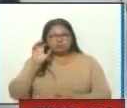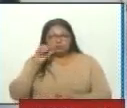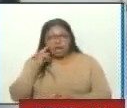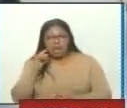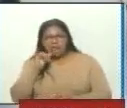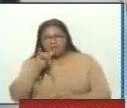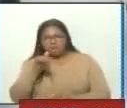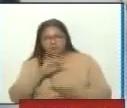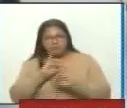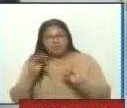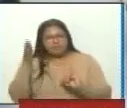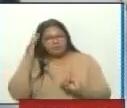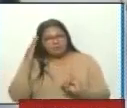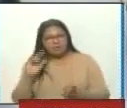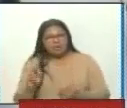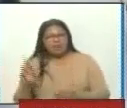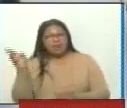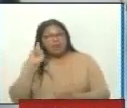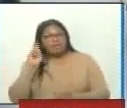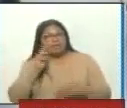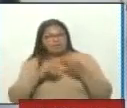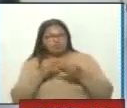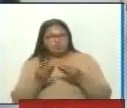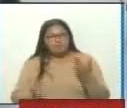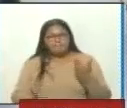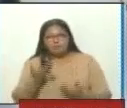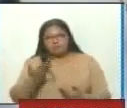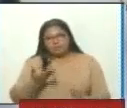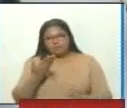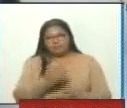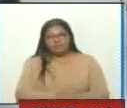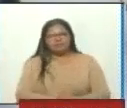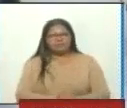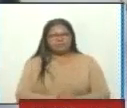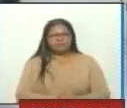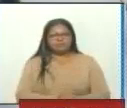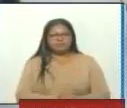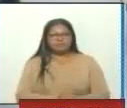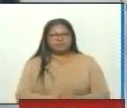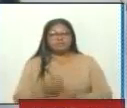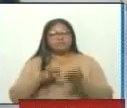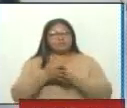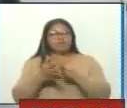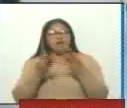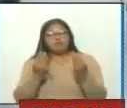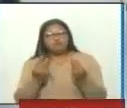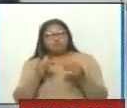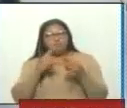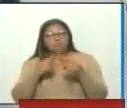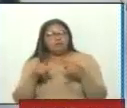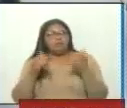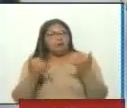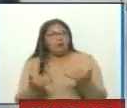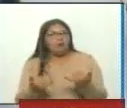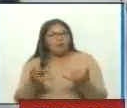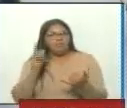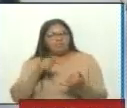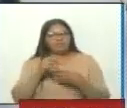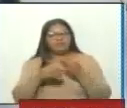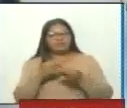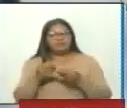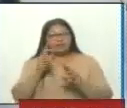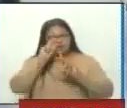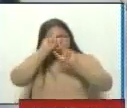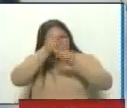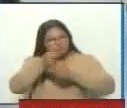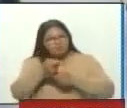y la radio jugó un papel importante, siempre ha jugado un papel significativo. Por lo tanto, tiene que haber reconocimiento, tiene